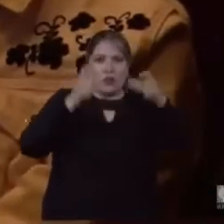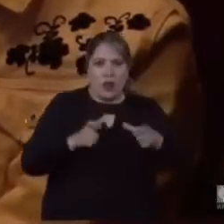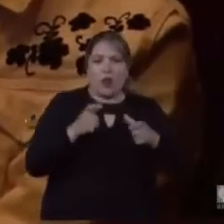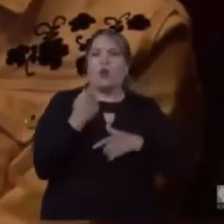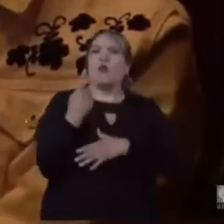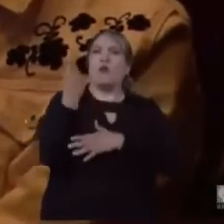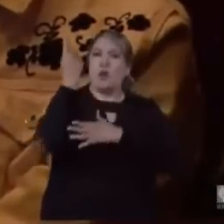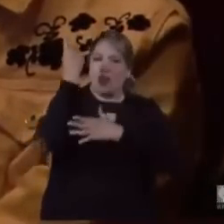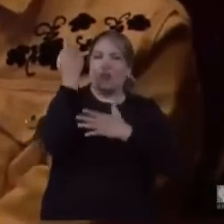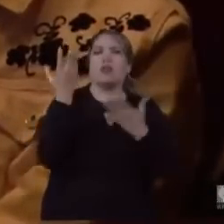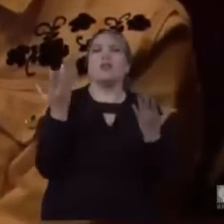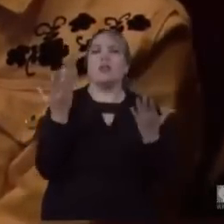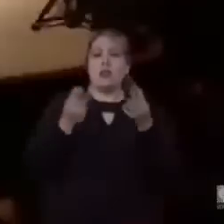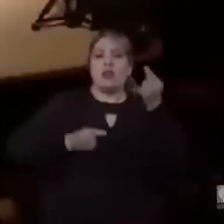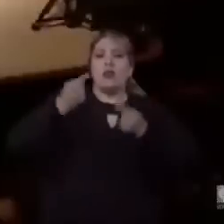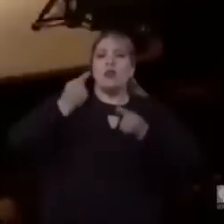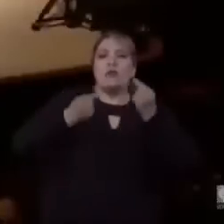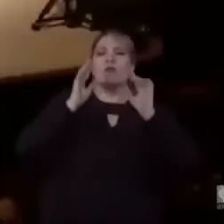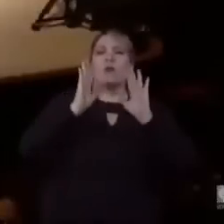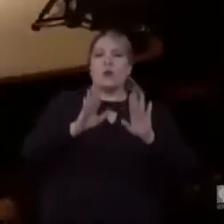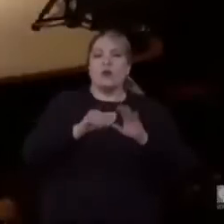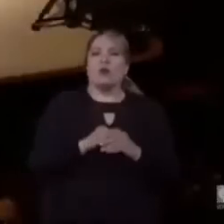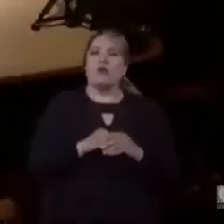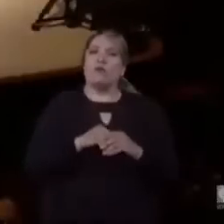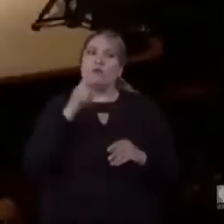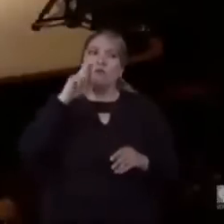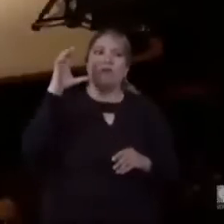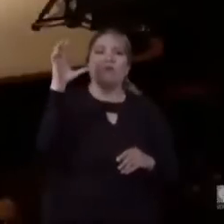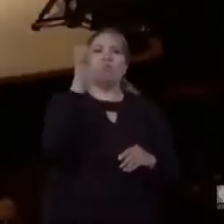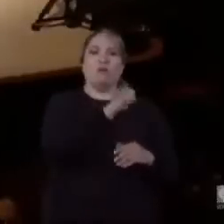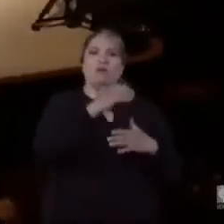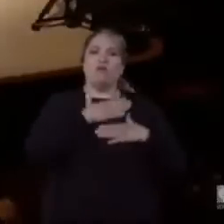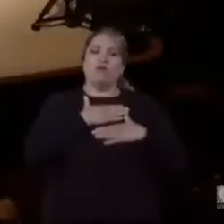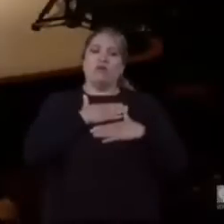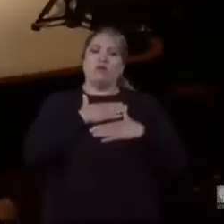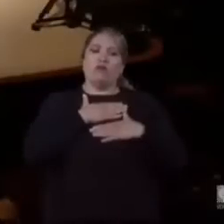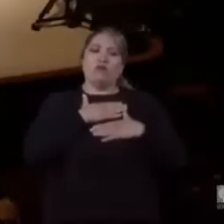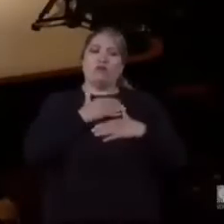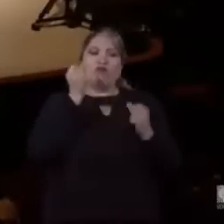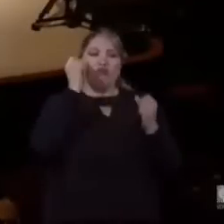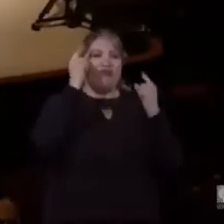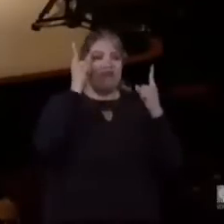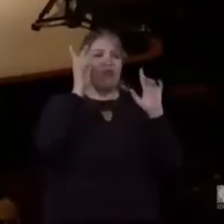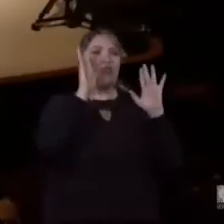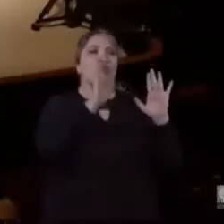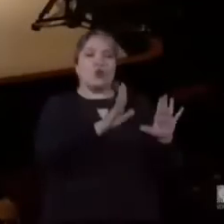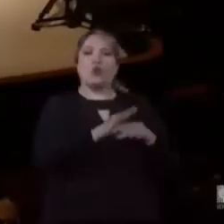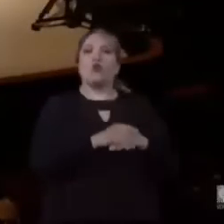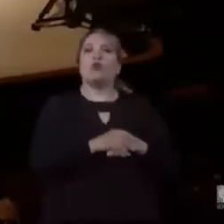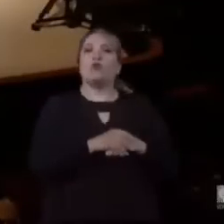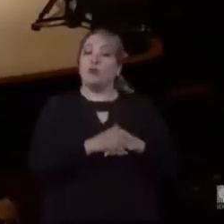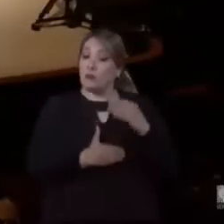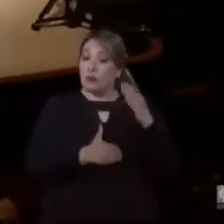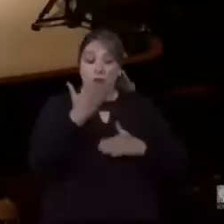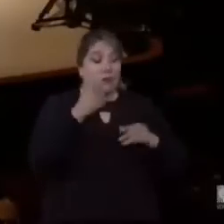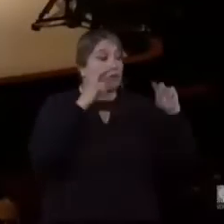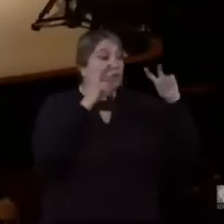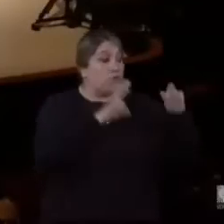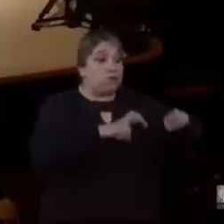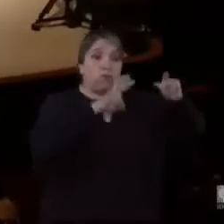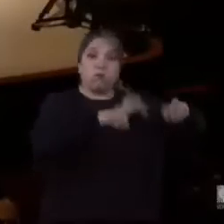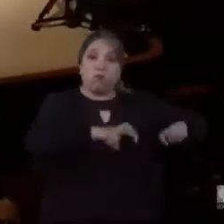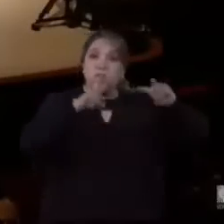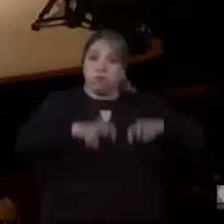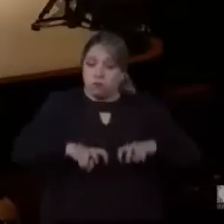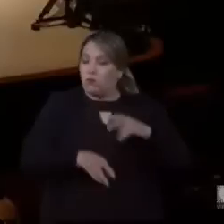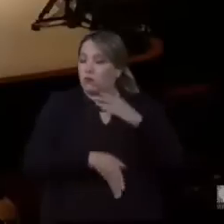la política y la economía y encararlo como nación. Desarrollar instrumentos de investigación para enfrentar